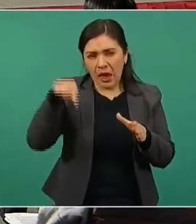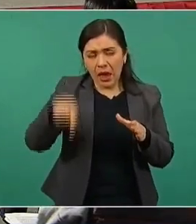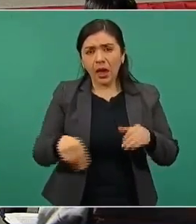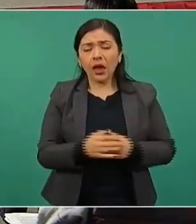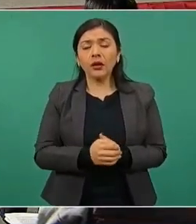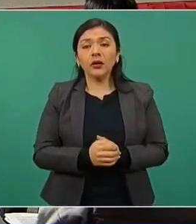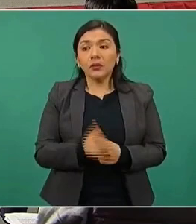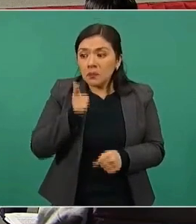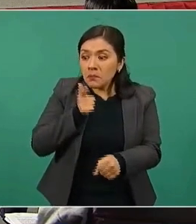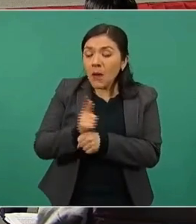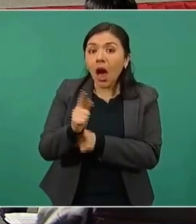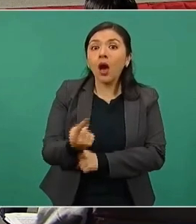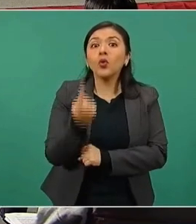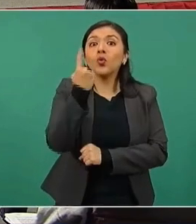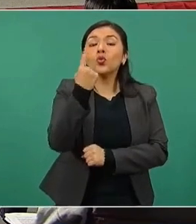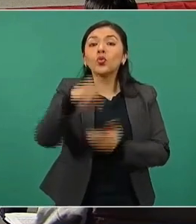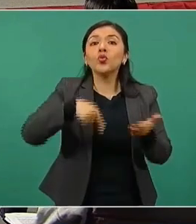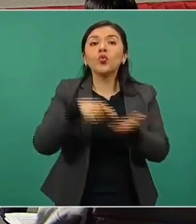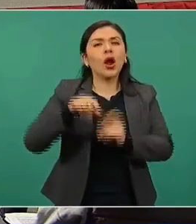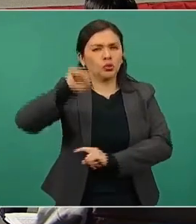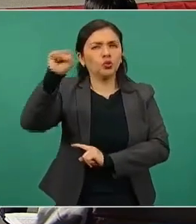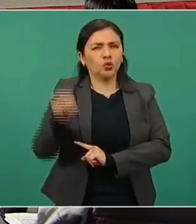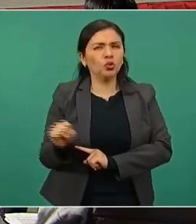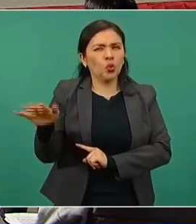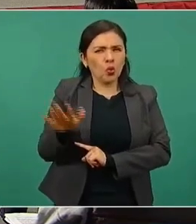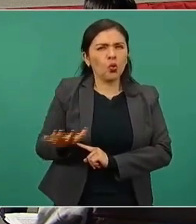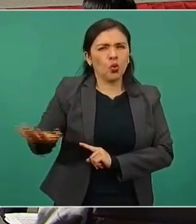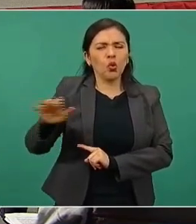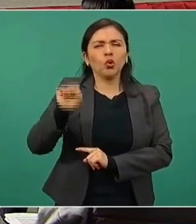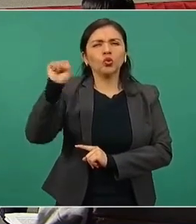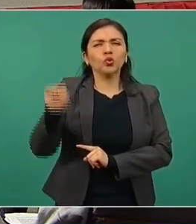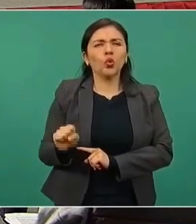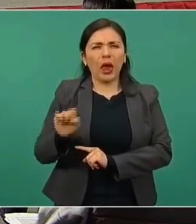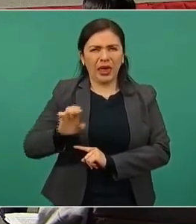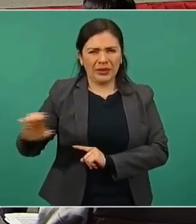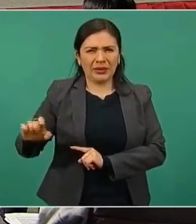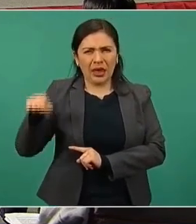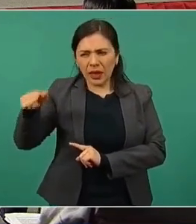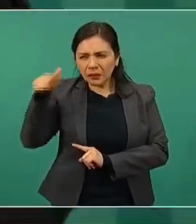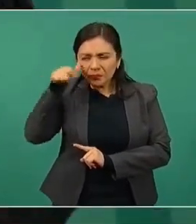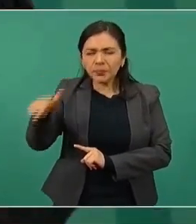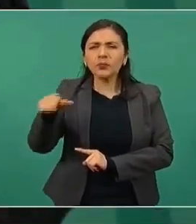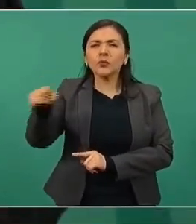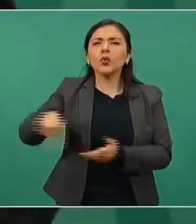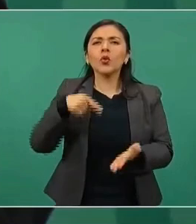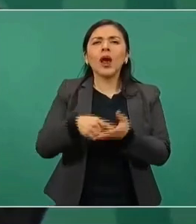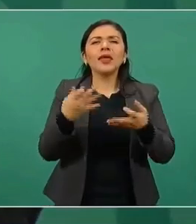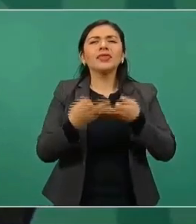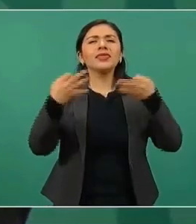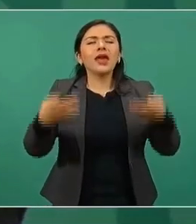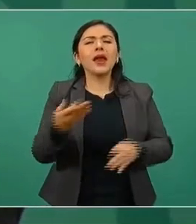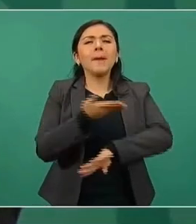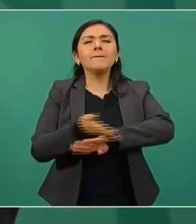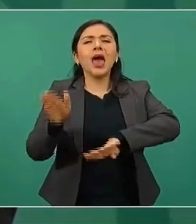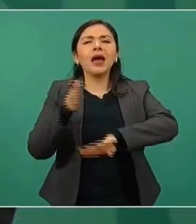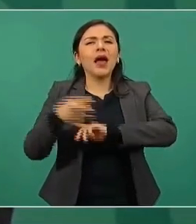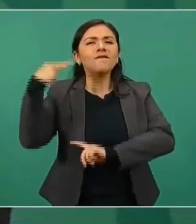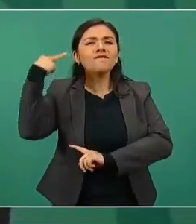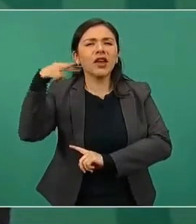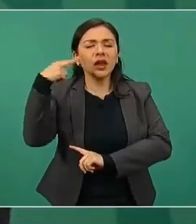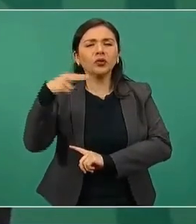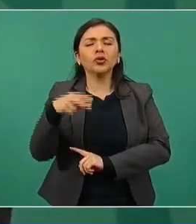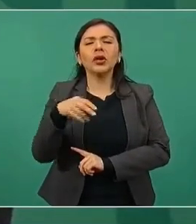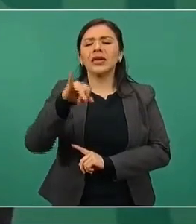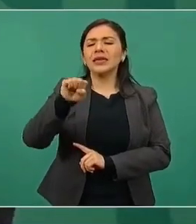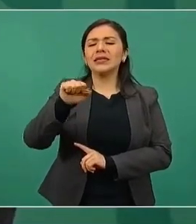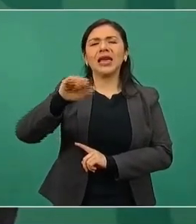un campo en el sureste, concretamente en Tierra Blanca, Veracruz, el campo